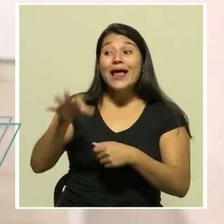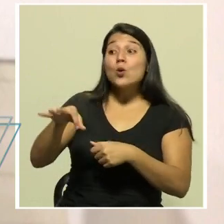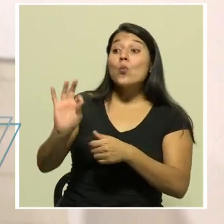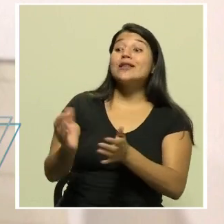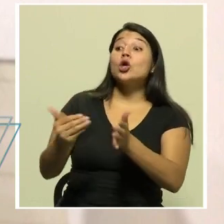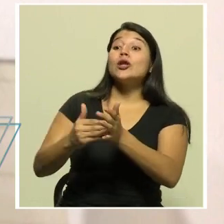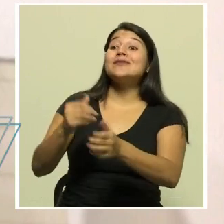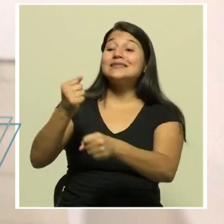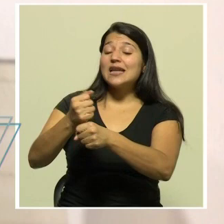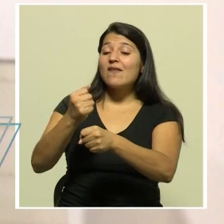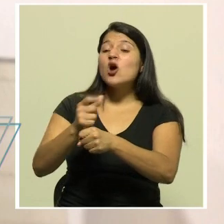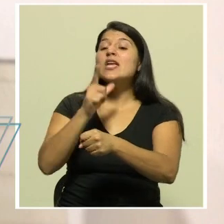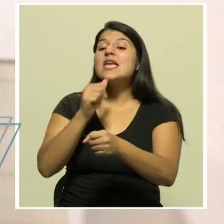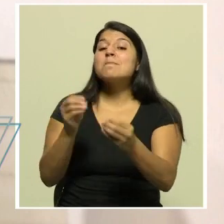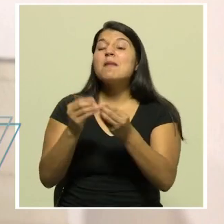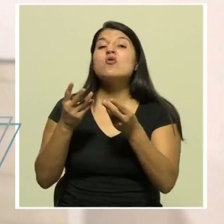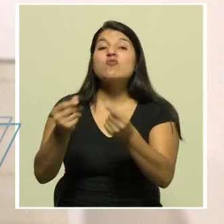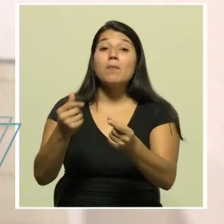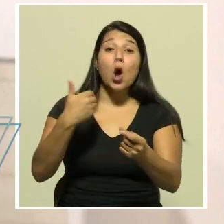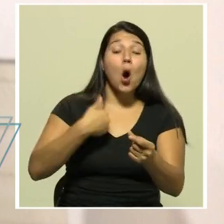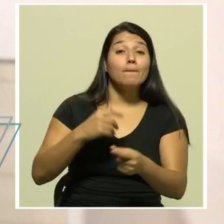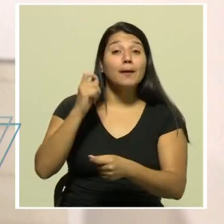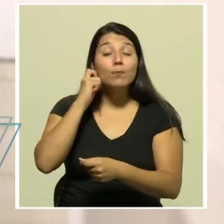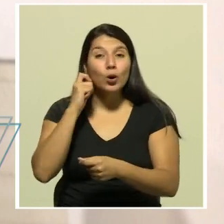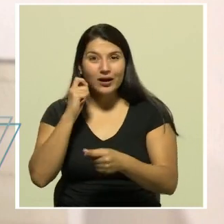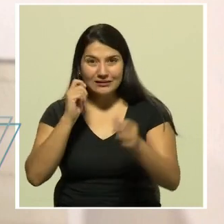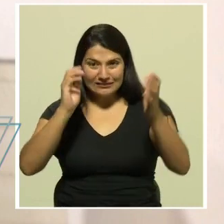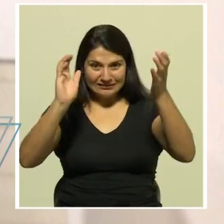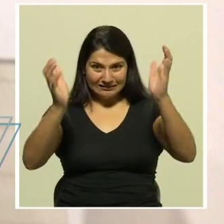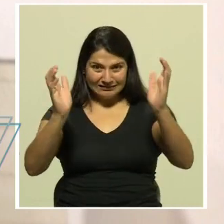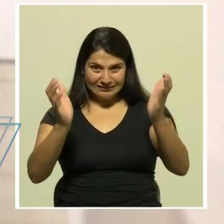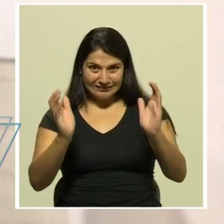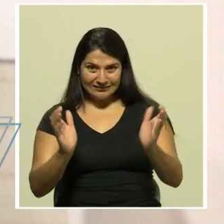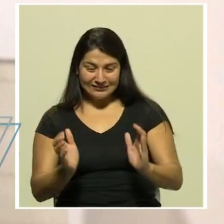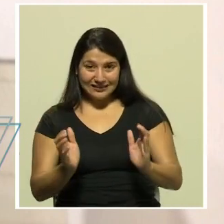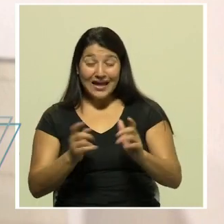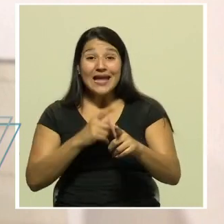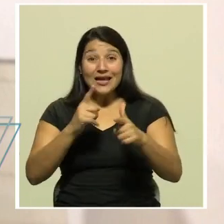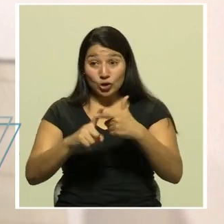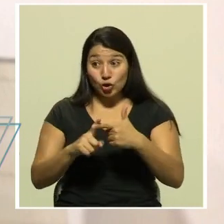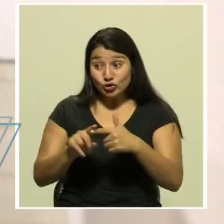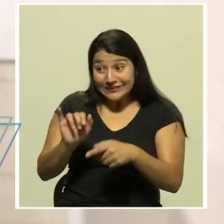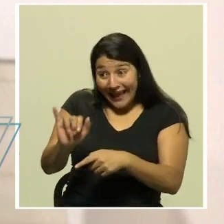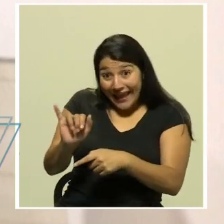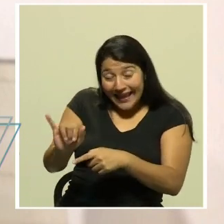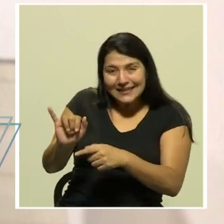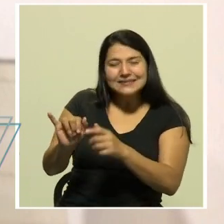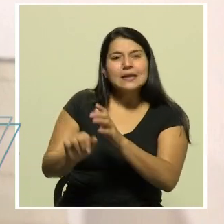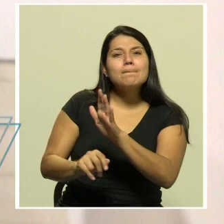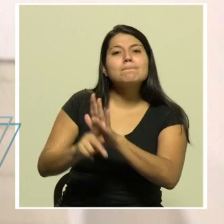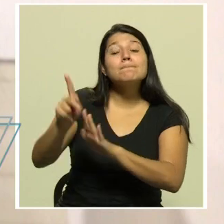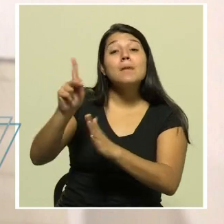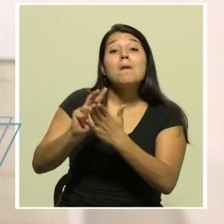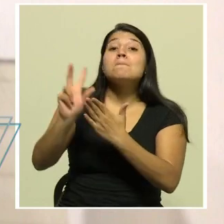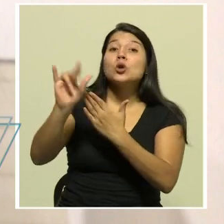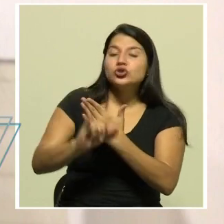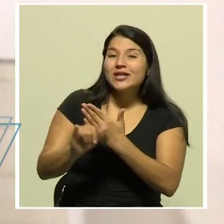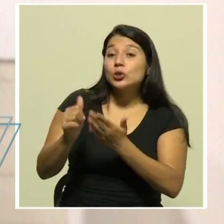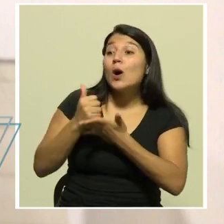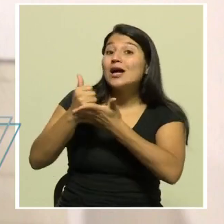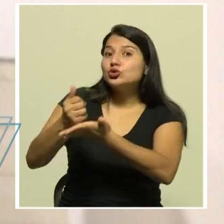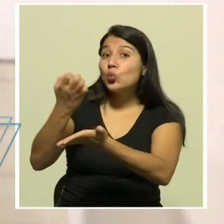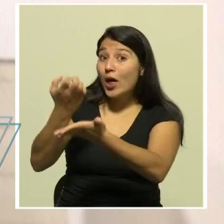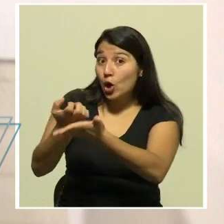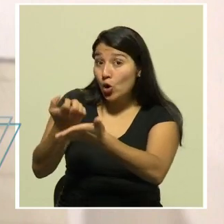con respecto a los hombres? ¿Quién vuelve primero? Y en ese sentido, cómo el bono nos permite a nosotros generar dentro de